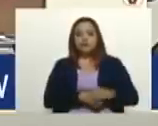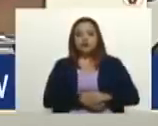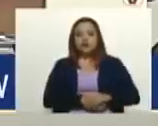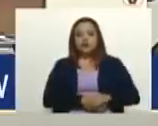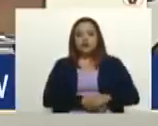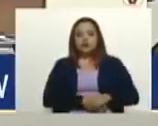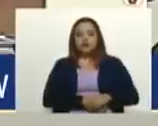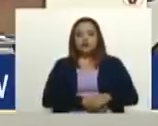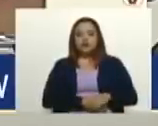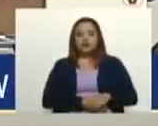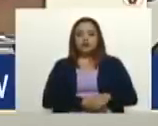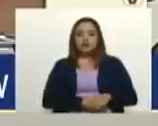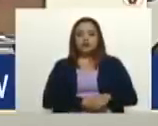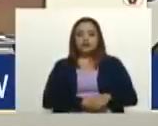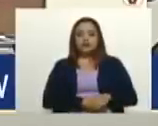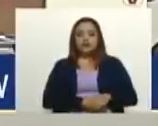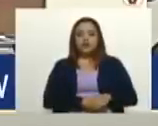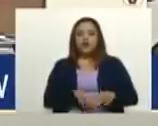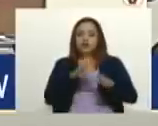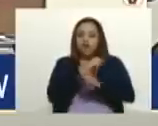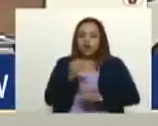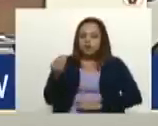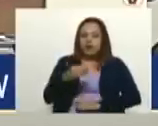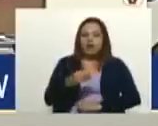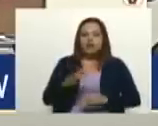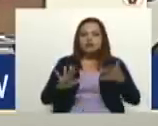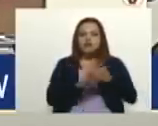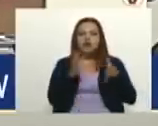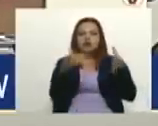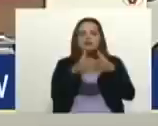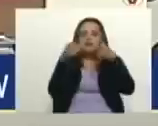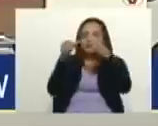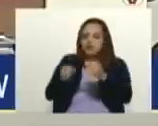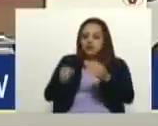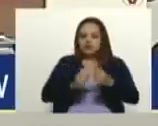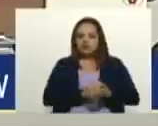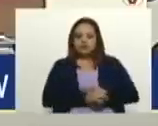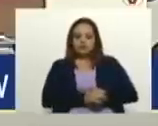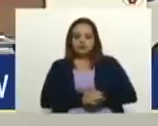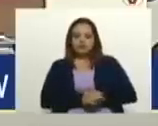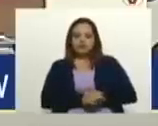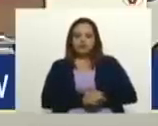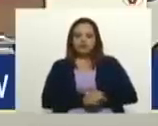paramilitares, que en la eficiencia de los organismos de seguridad.